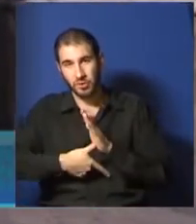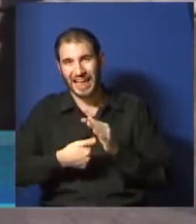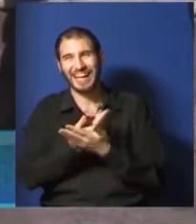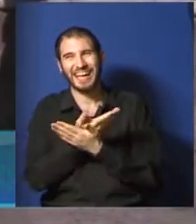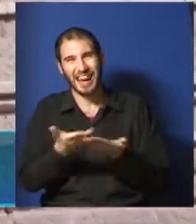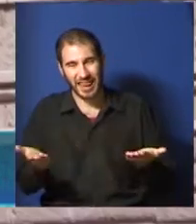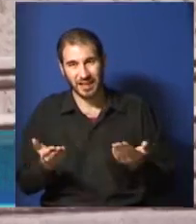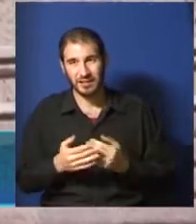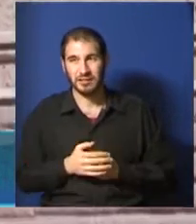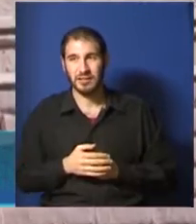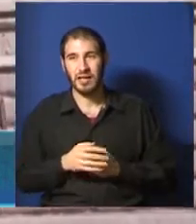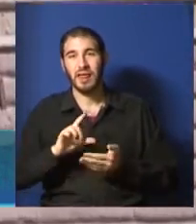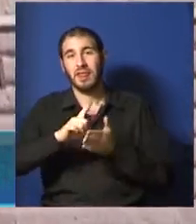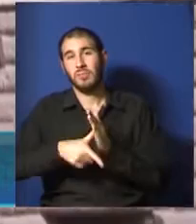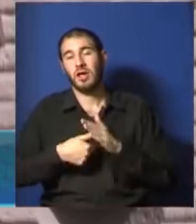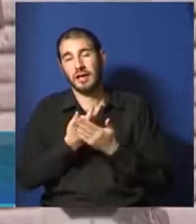general,